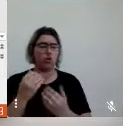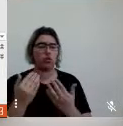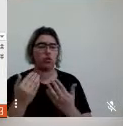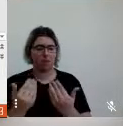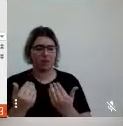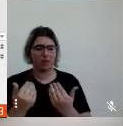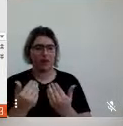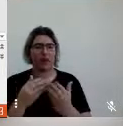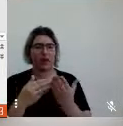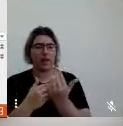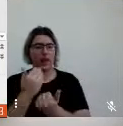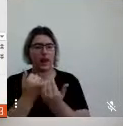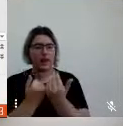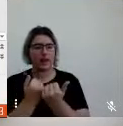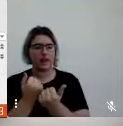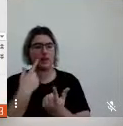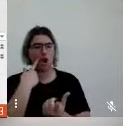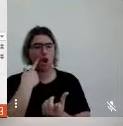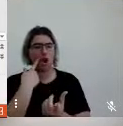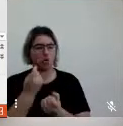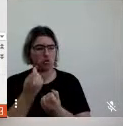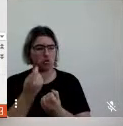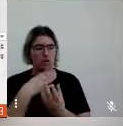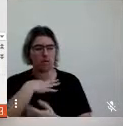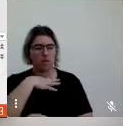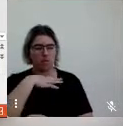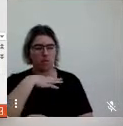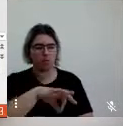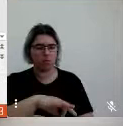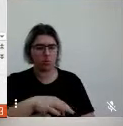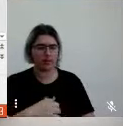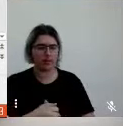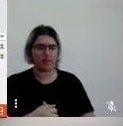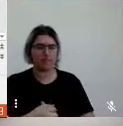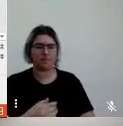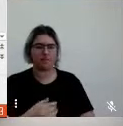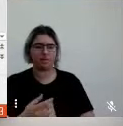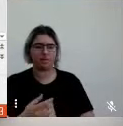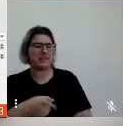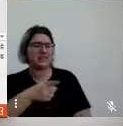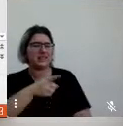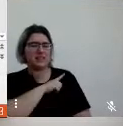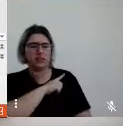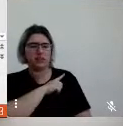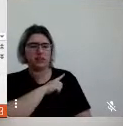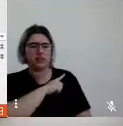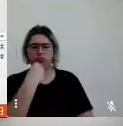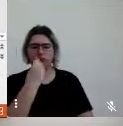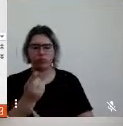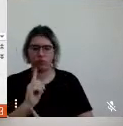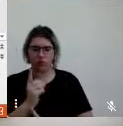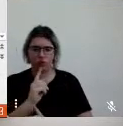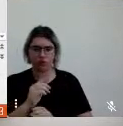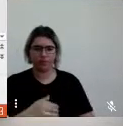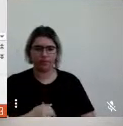tener un exceso, pero puedes, ¿vale? No te afectaría en ese caso.